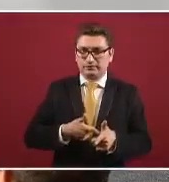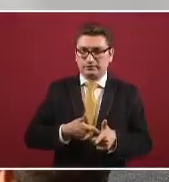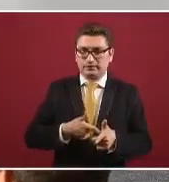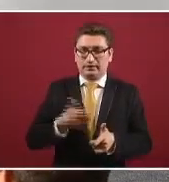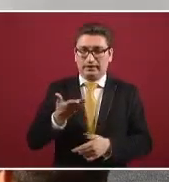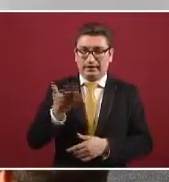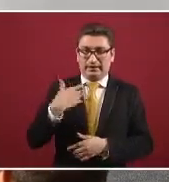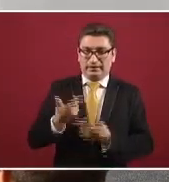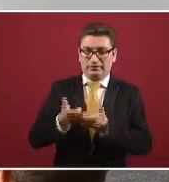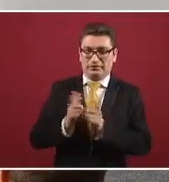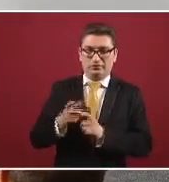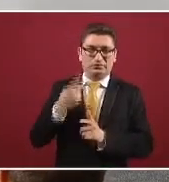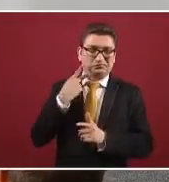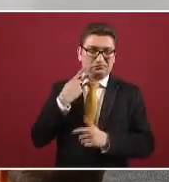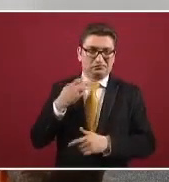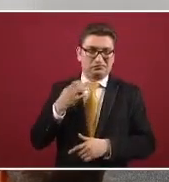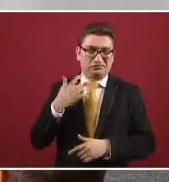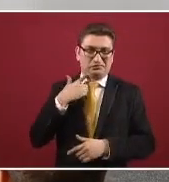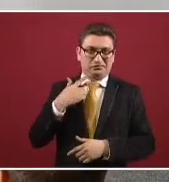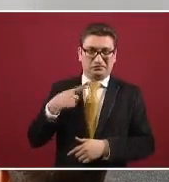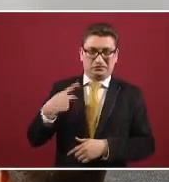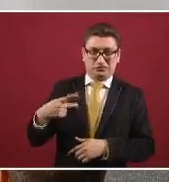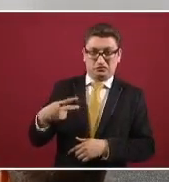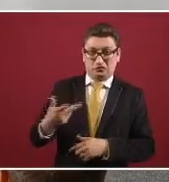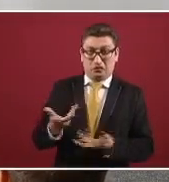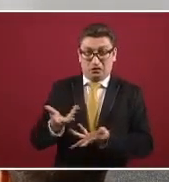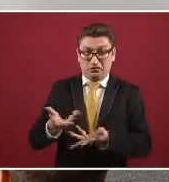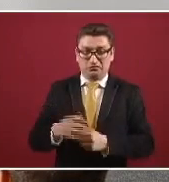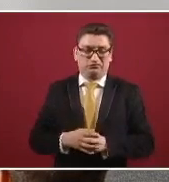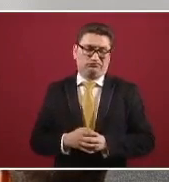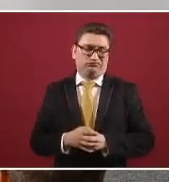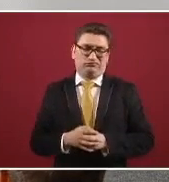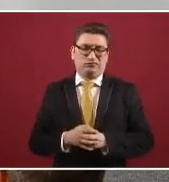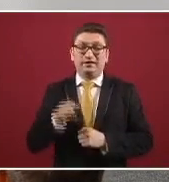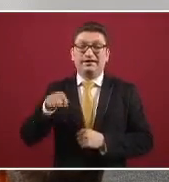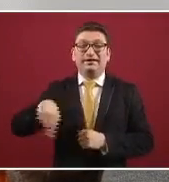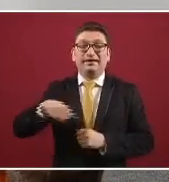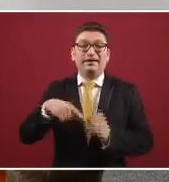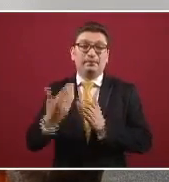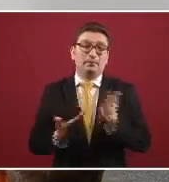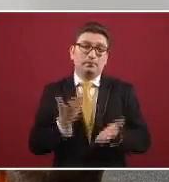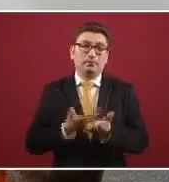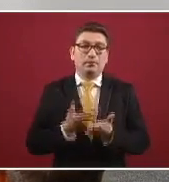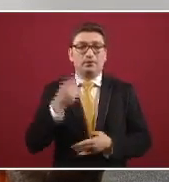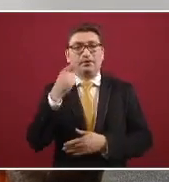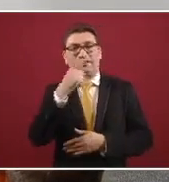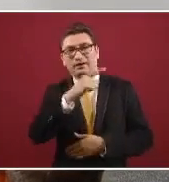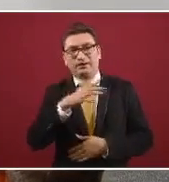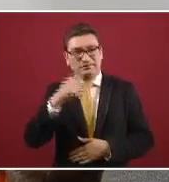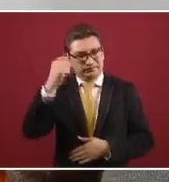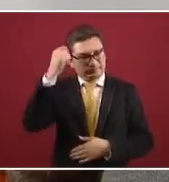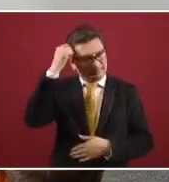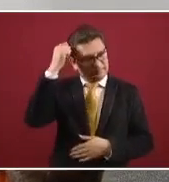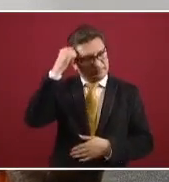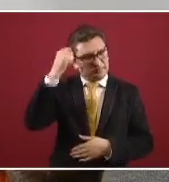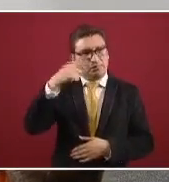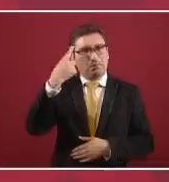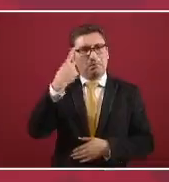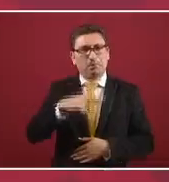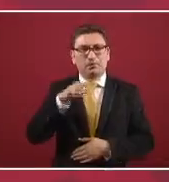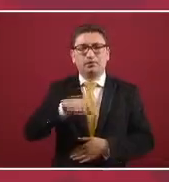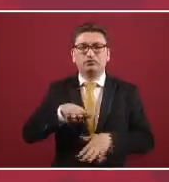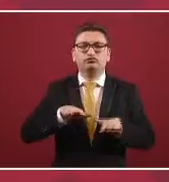lo proponían, de hacer el aeropuerto en el lago de Texcoco para que se hundiera el aeropuerto